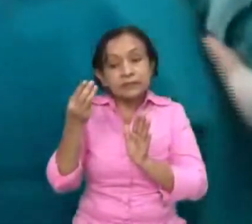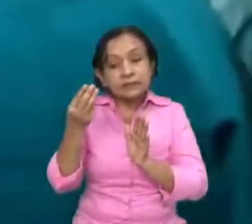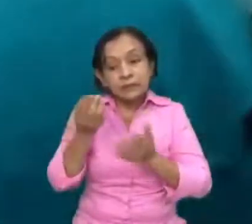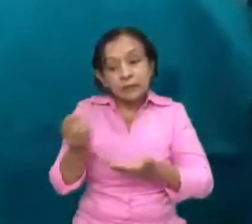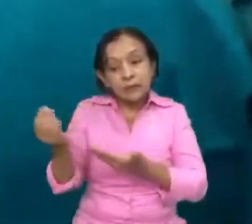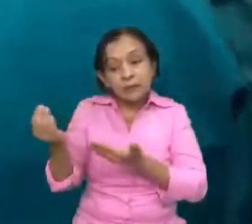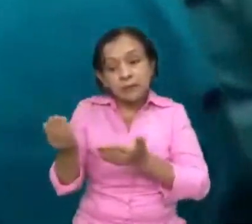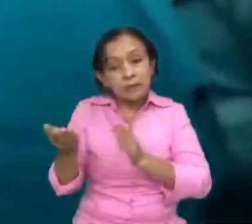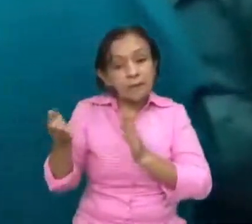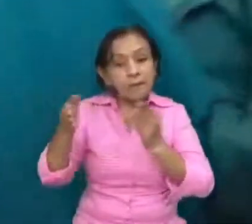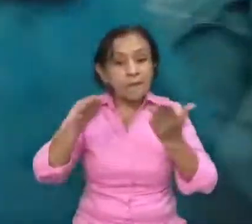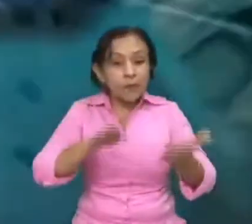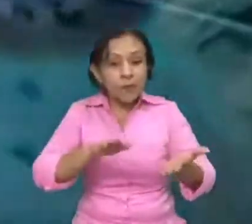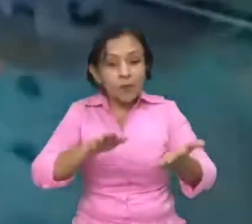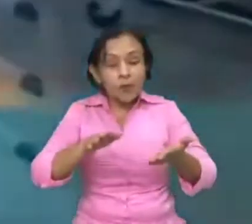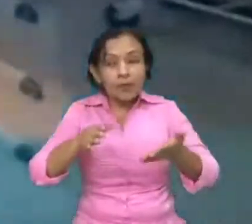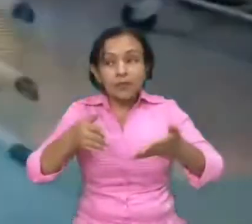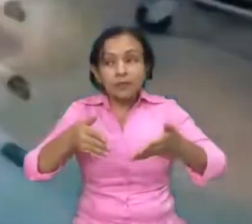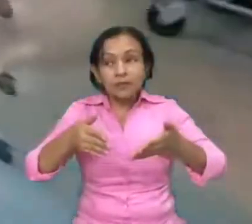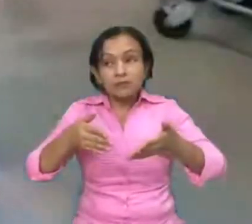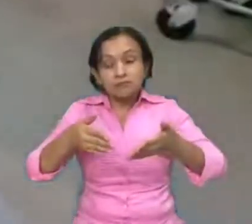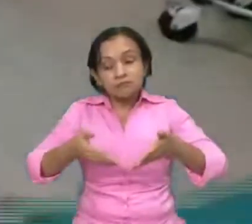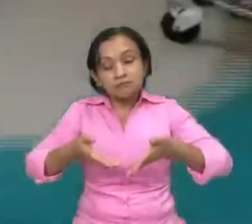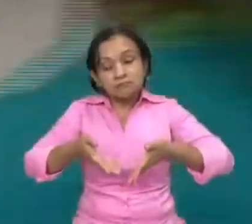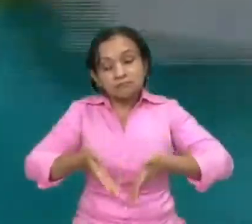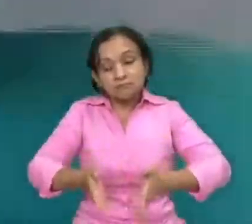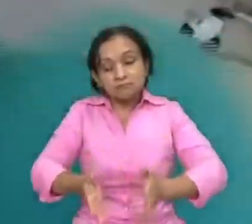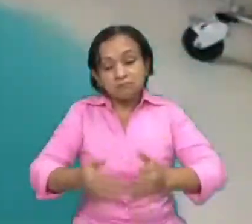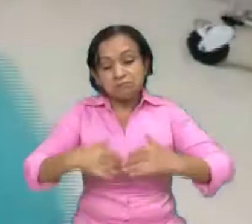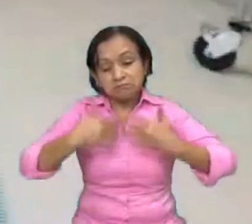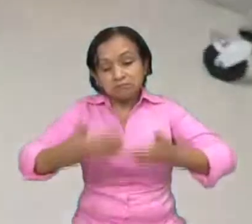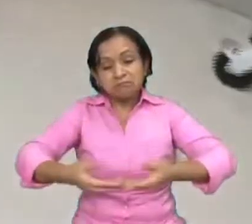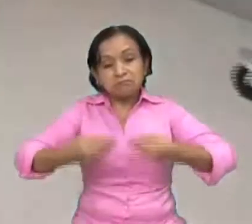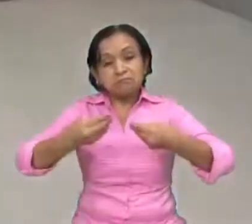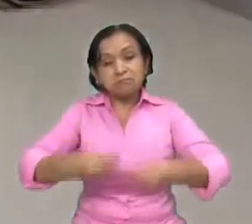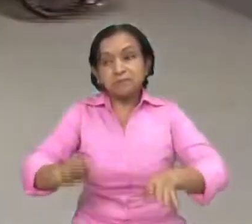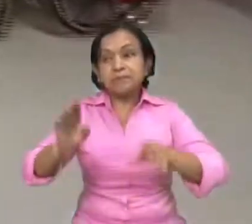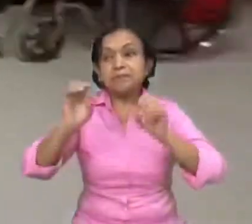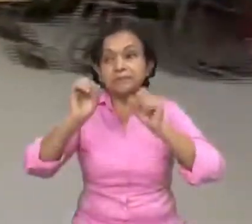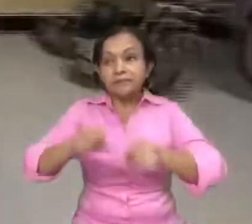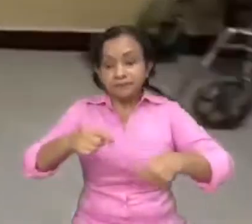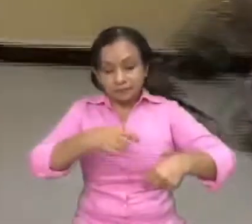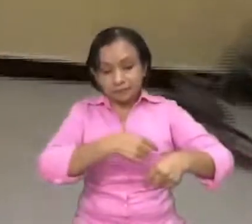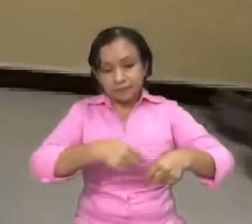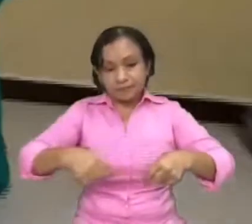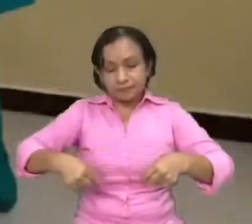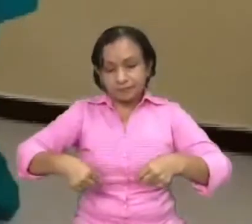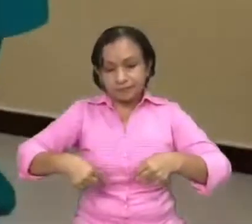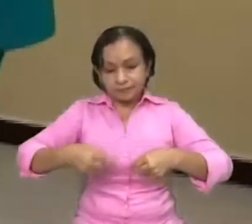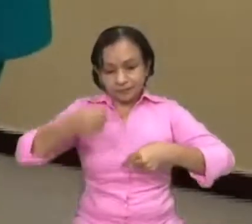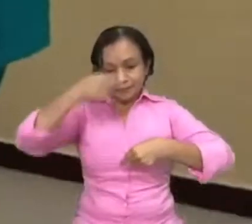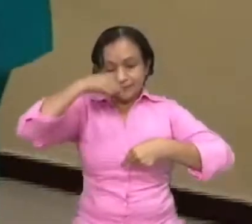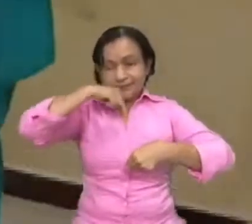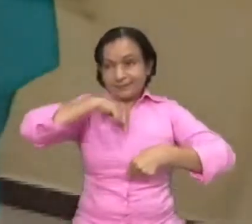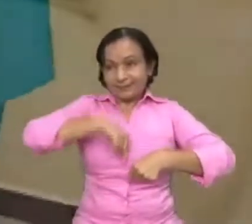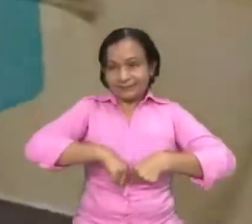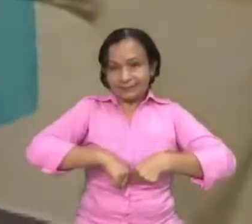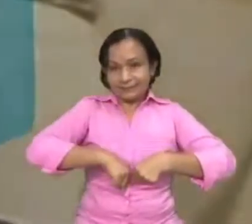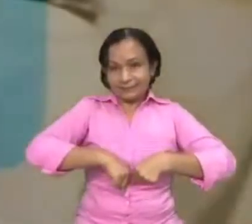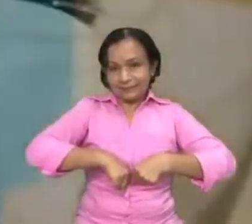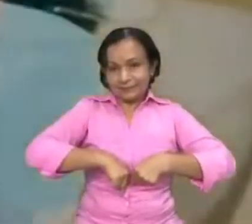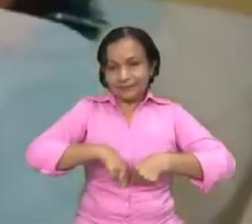fetal, mire, está fallecido y vamos a finalizar el embarazo. Estas cirugías se pueden abordar de manera intrauterina, es